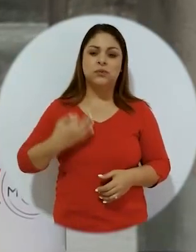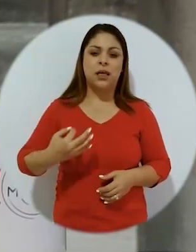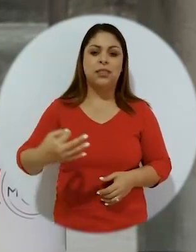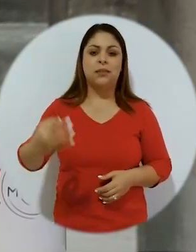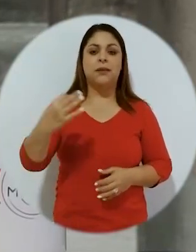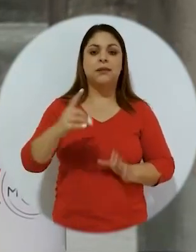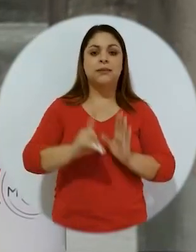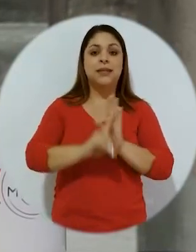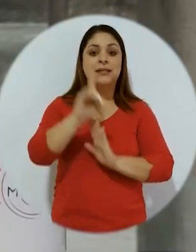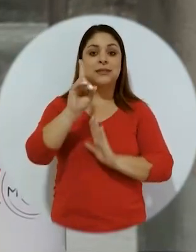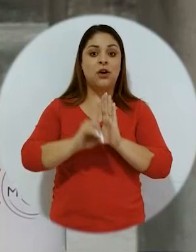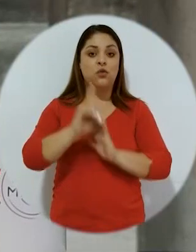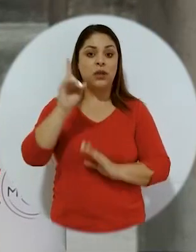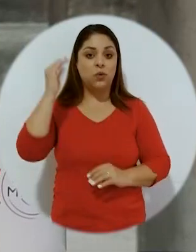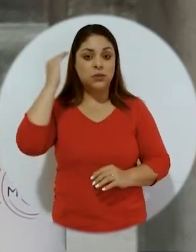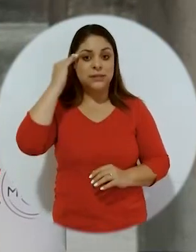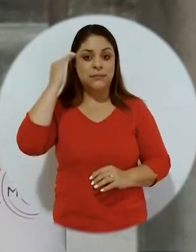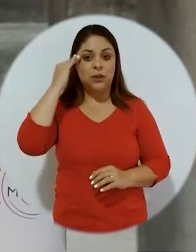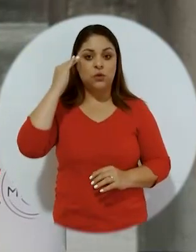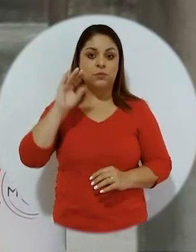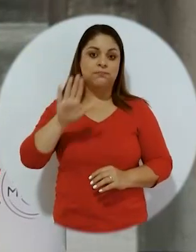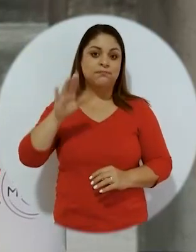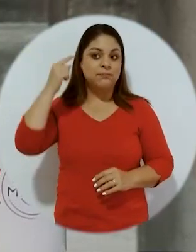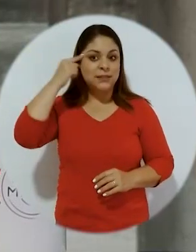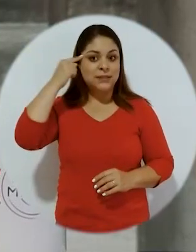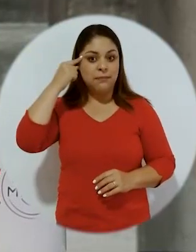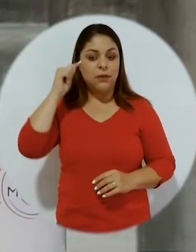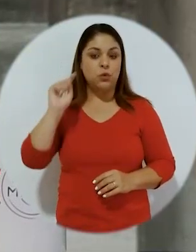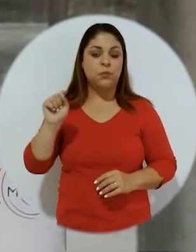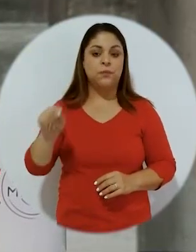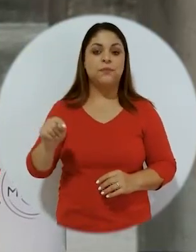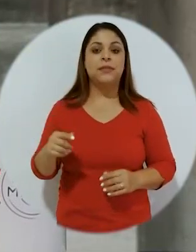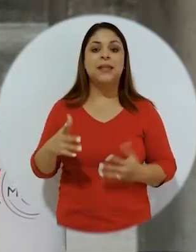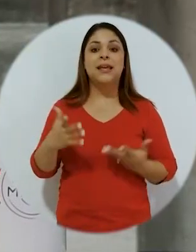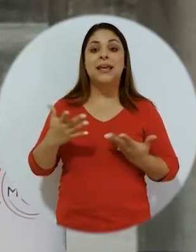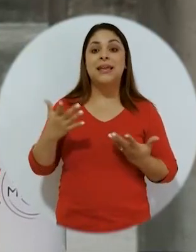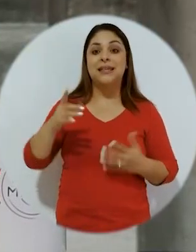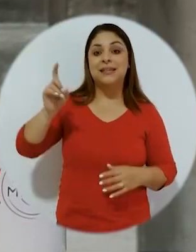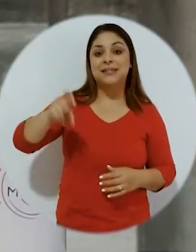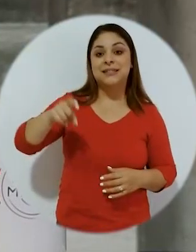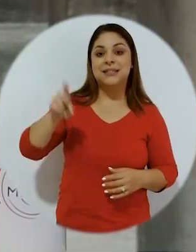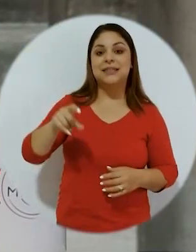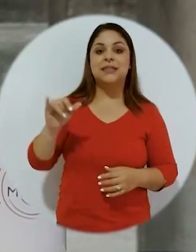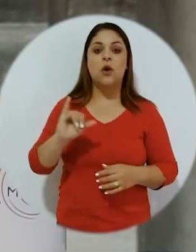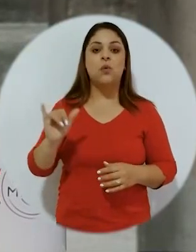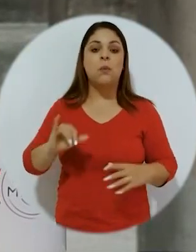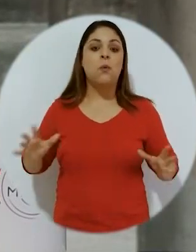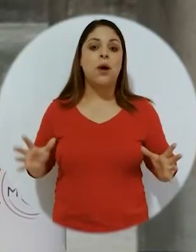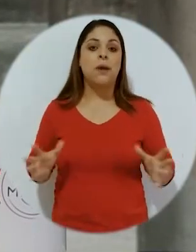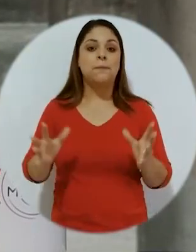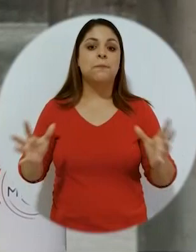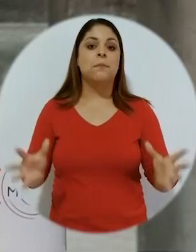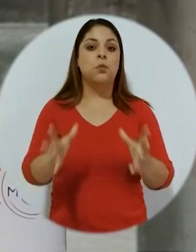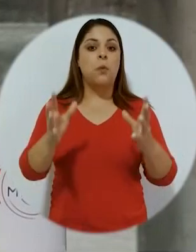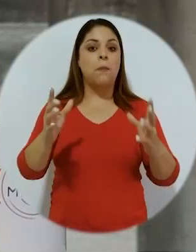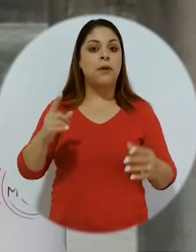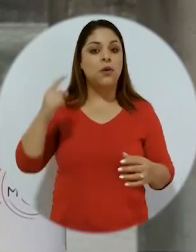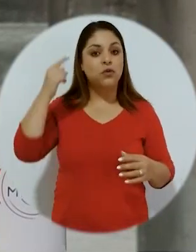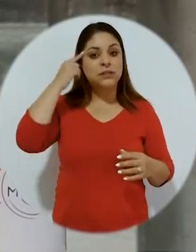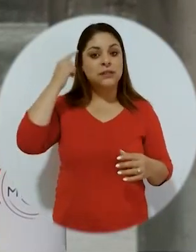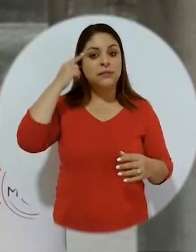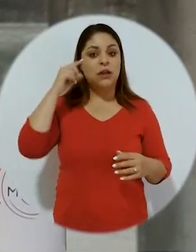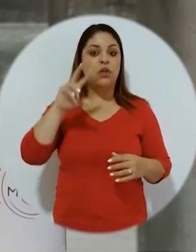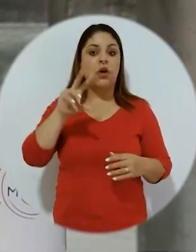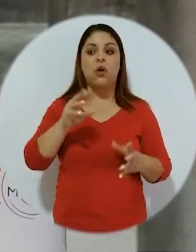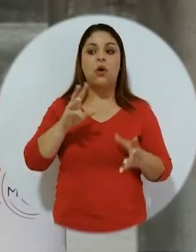constantemente desarrollando conocimiento en esos centros de pensamiento, y que lo que necesitan es un empujón para que ese